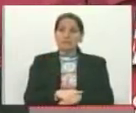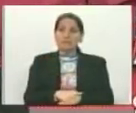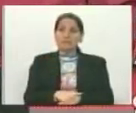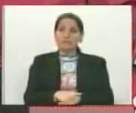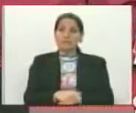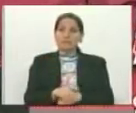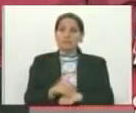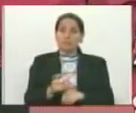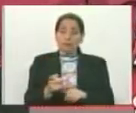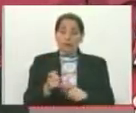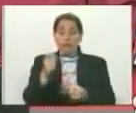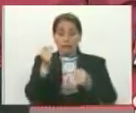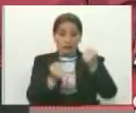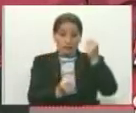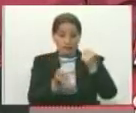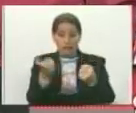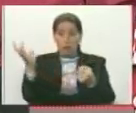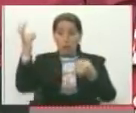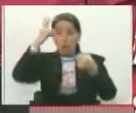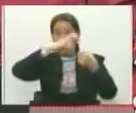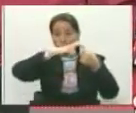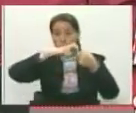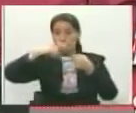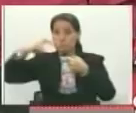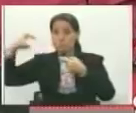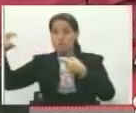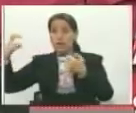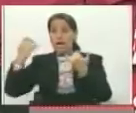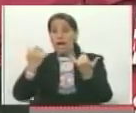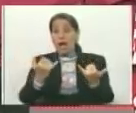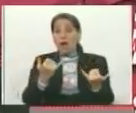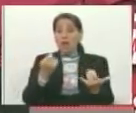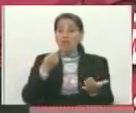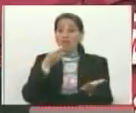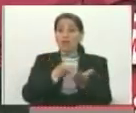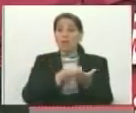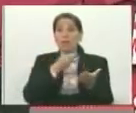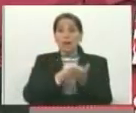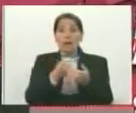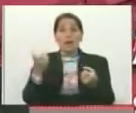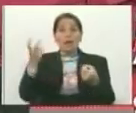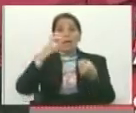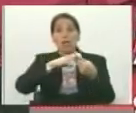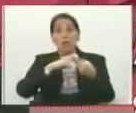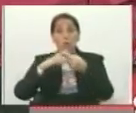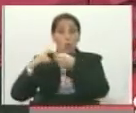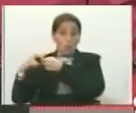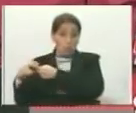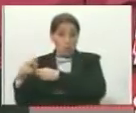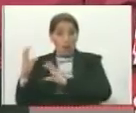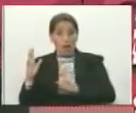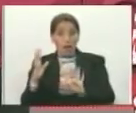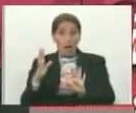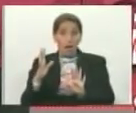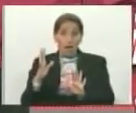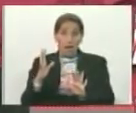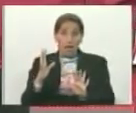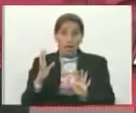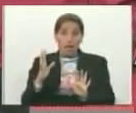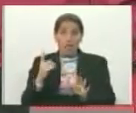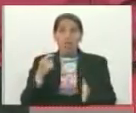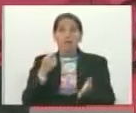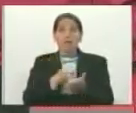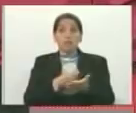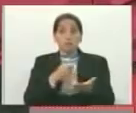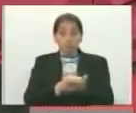Le metieron su grúa. Ahora tiene que pagar hasta el gruero. Debe pagarlo, ¿ah? Si alguien le remolca en el carro en la calle,